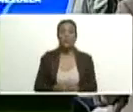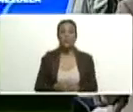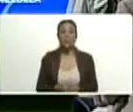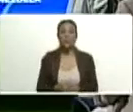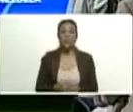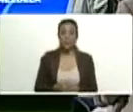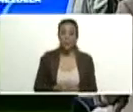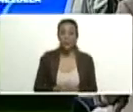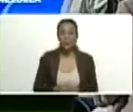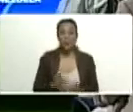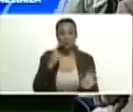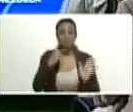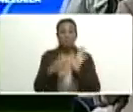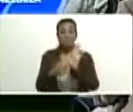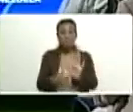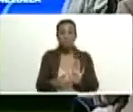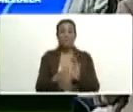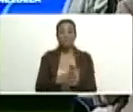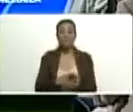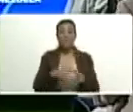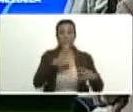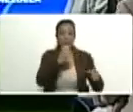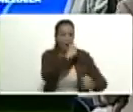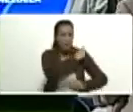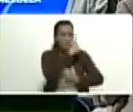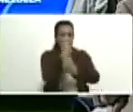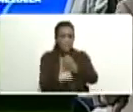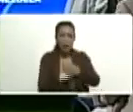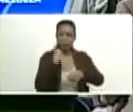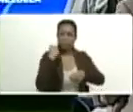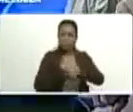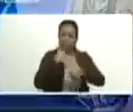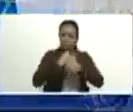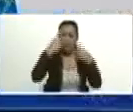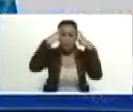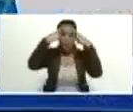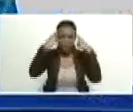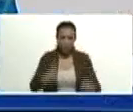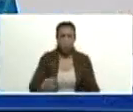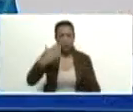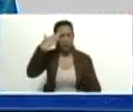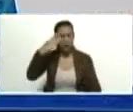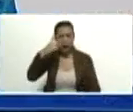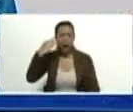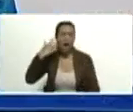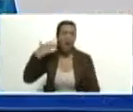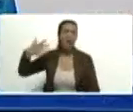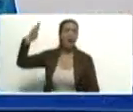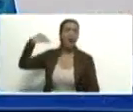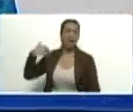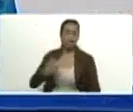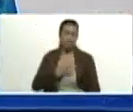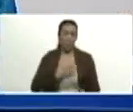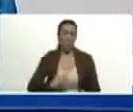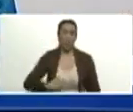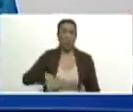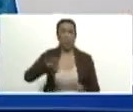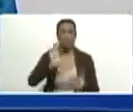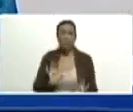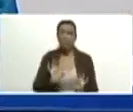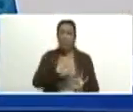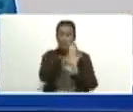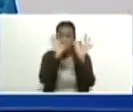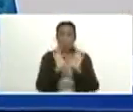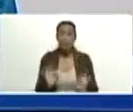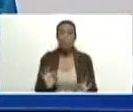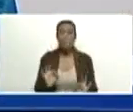muestra de la fuerza productiva que ha entrado en el espíritu nacional,